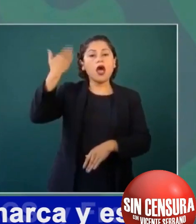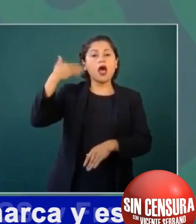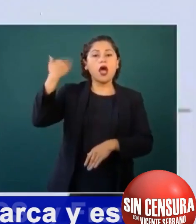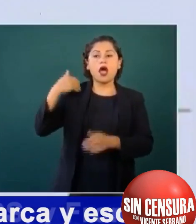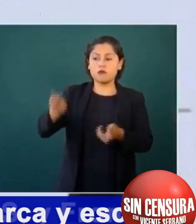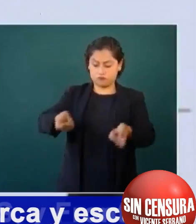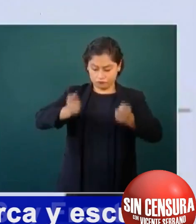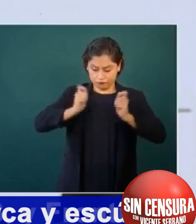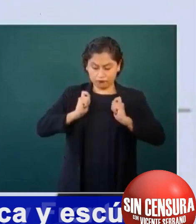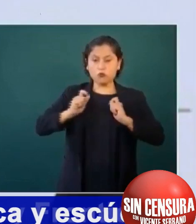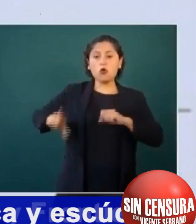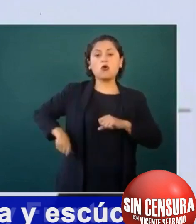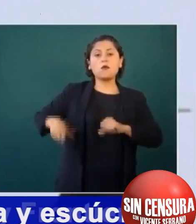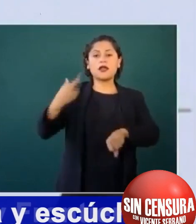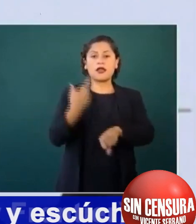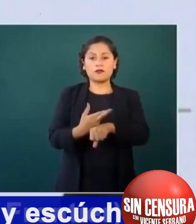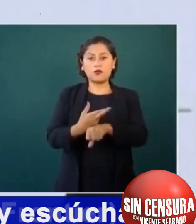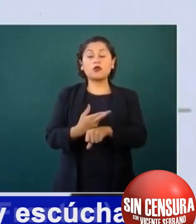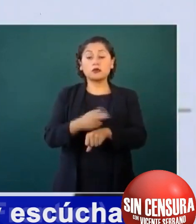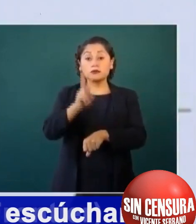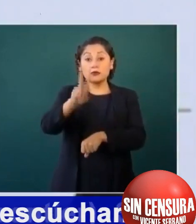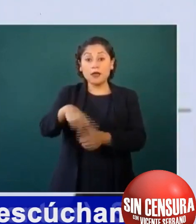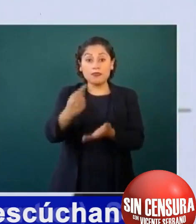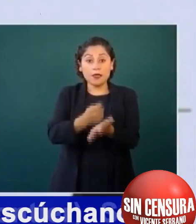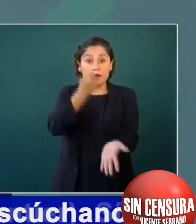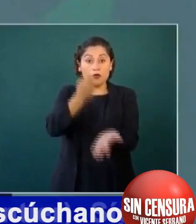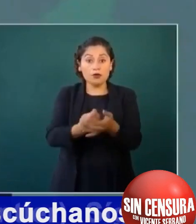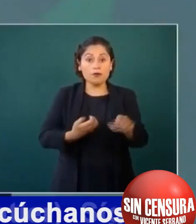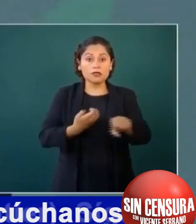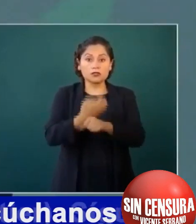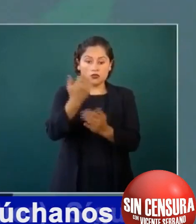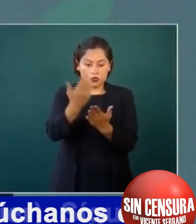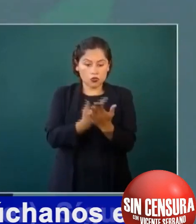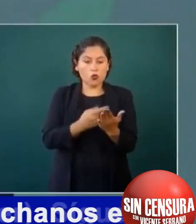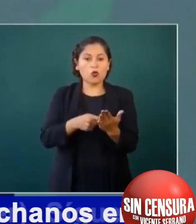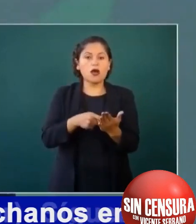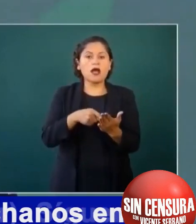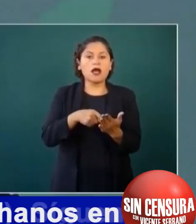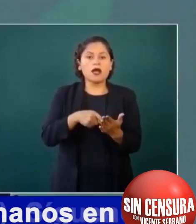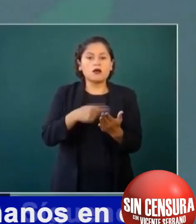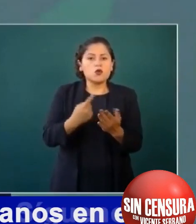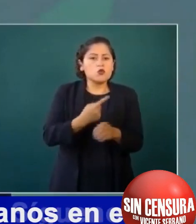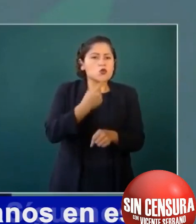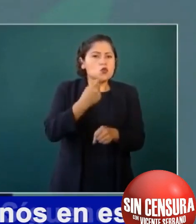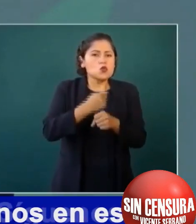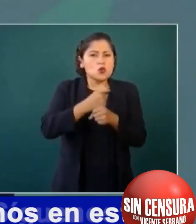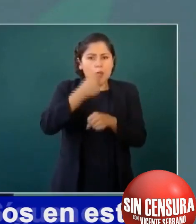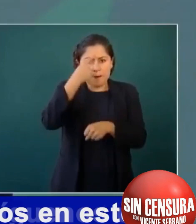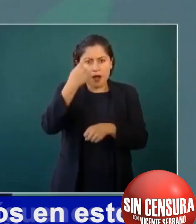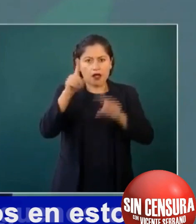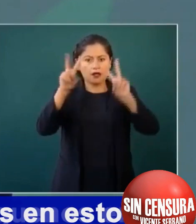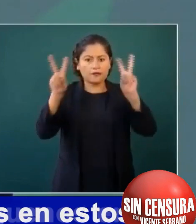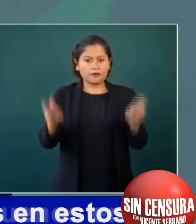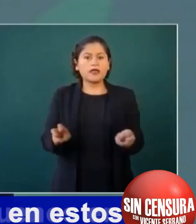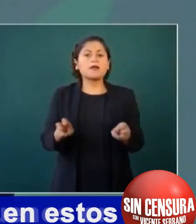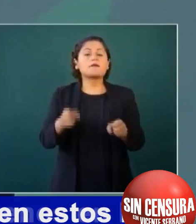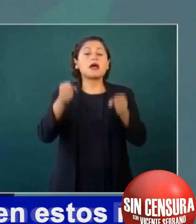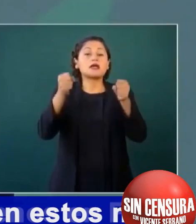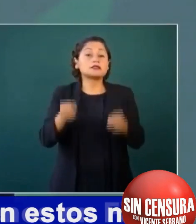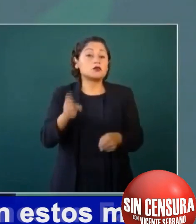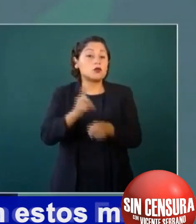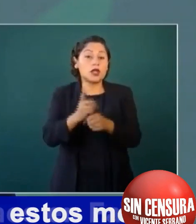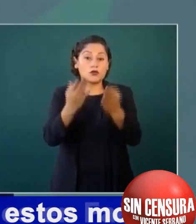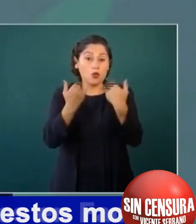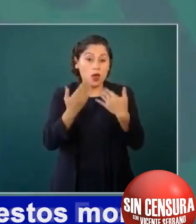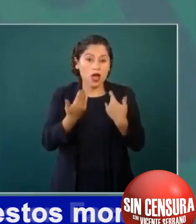en inseguridad y violencia a nivel nacional. Hoy en día ocupamos el lugar número 25. ¿Qué quiere decir con esto? Que de